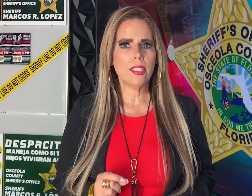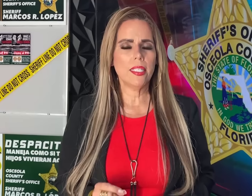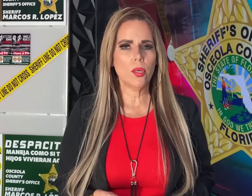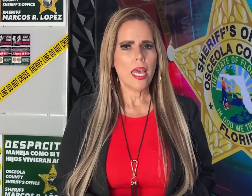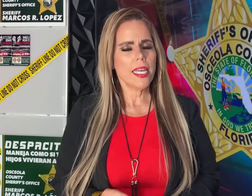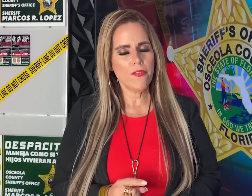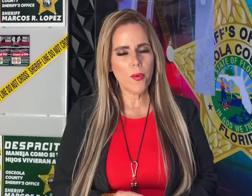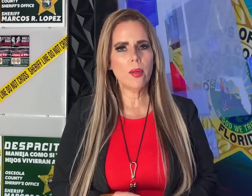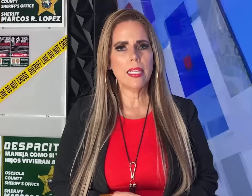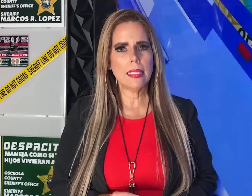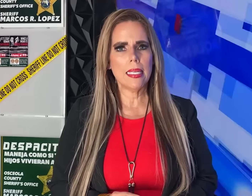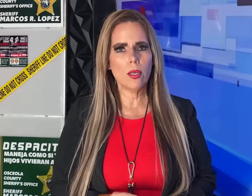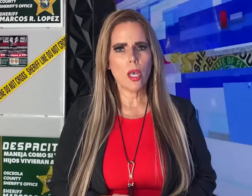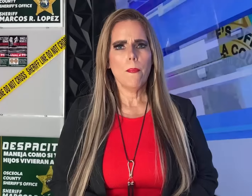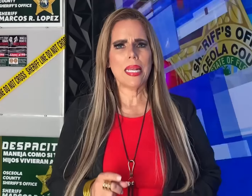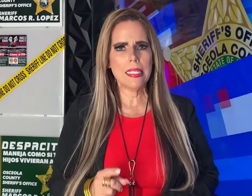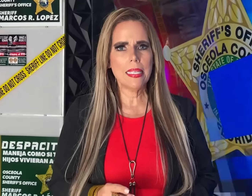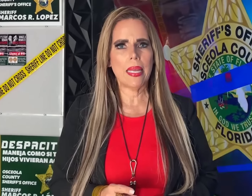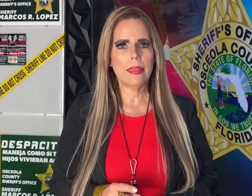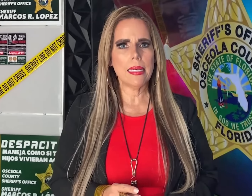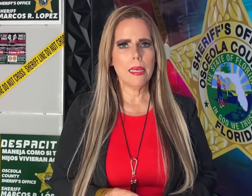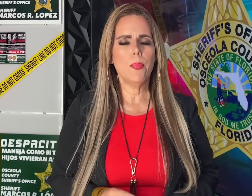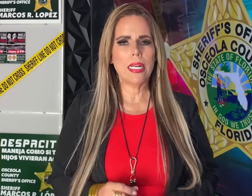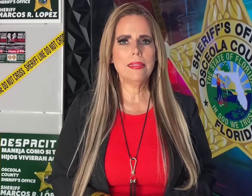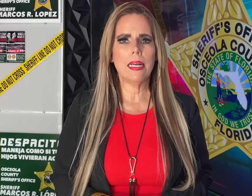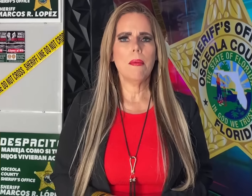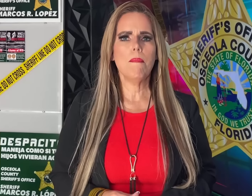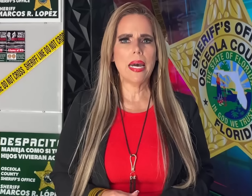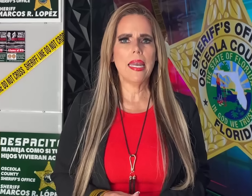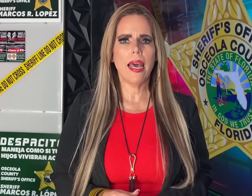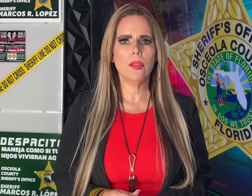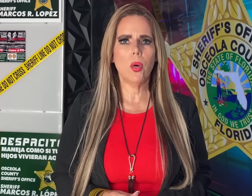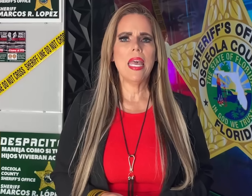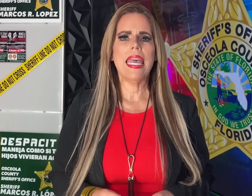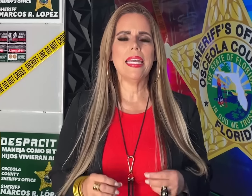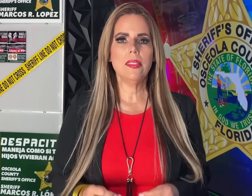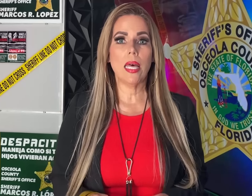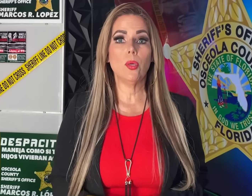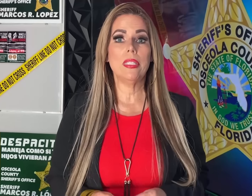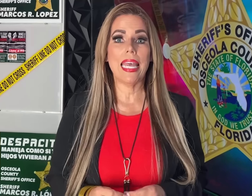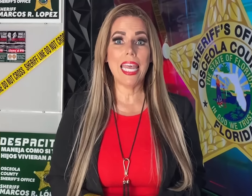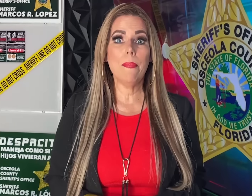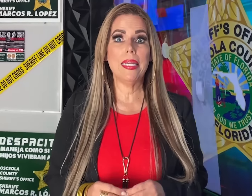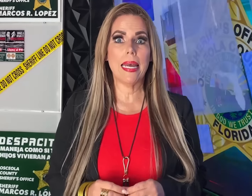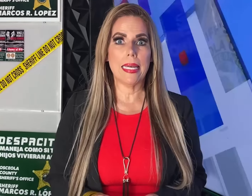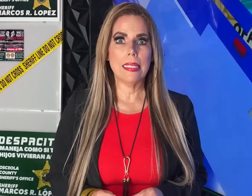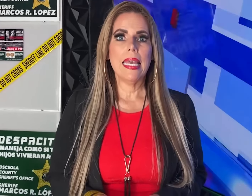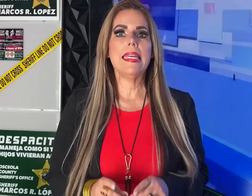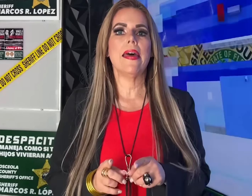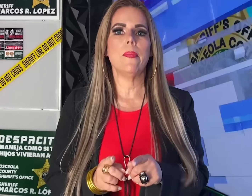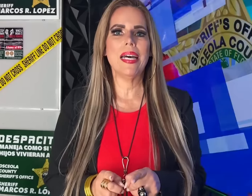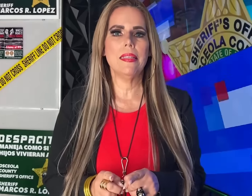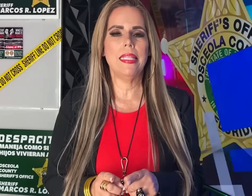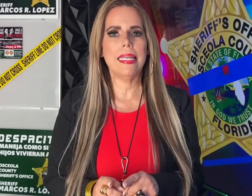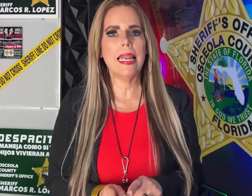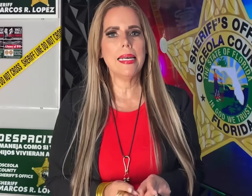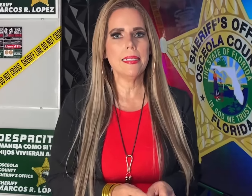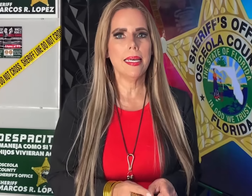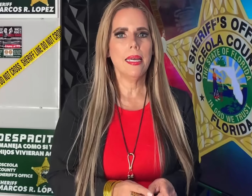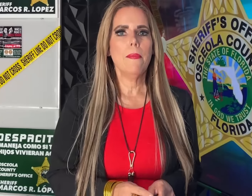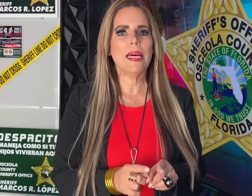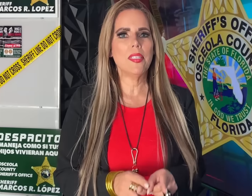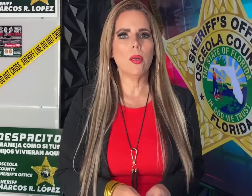borrachitos que fueron detenidos precisamente por estar manejando en estado de embriaguez y además de ir